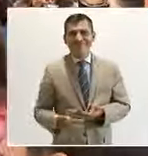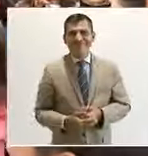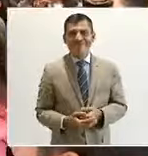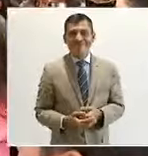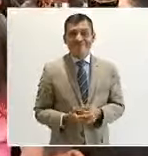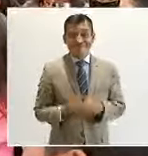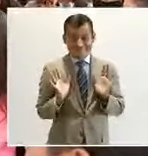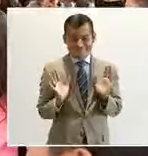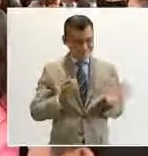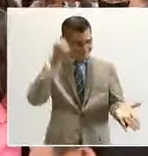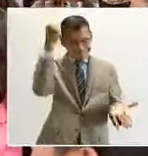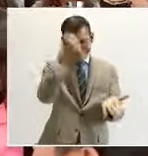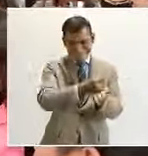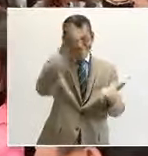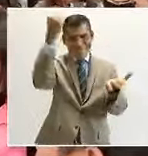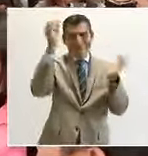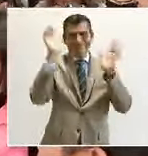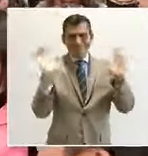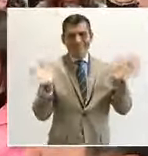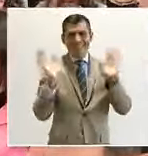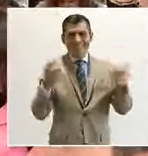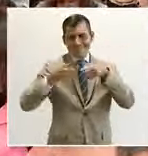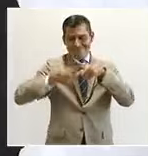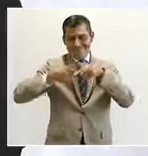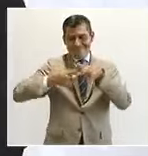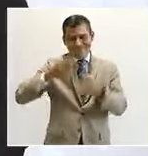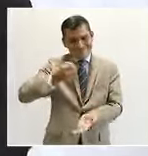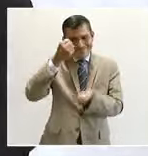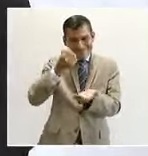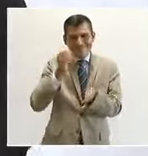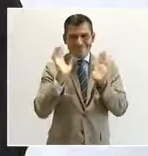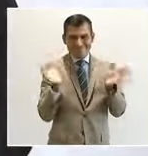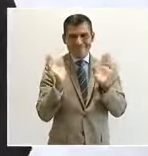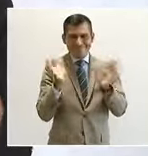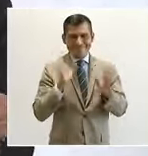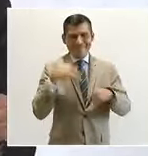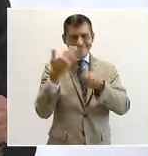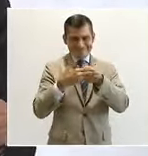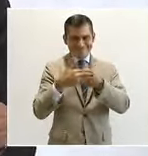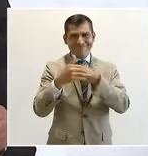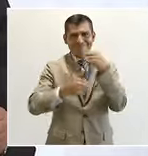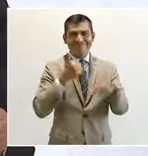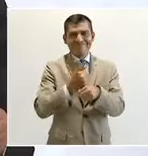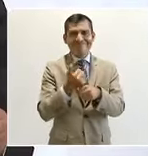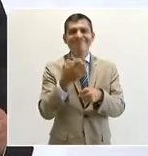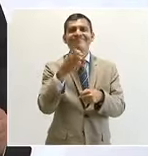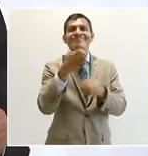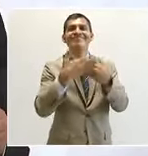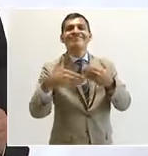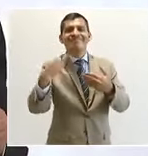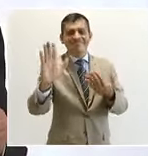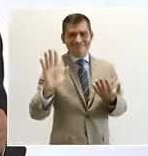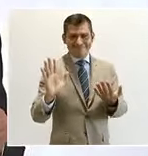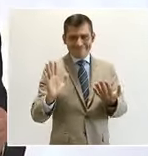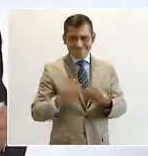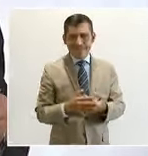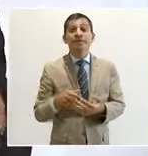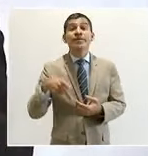ya está aprobado el presupuesto del año próximo pero